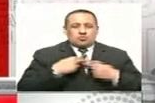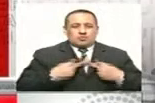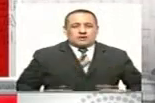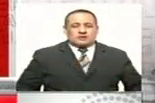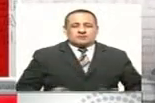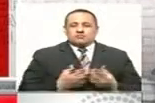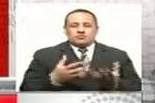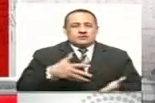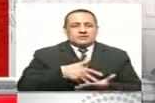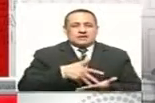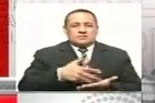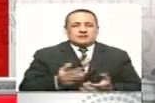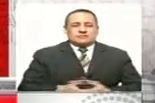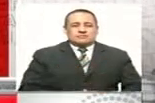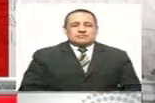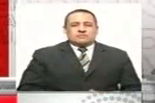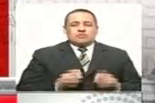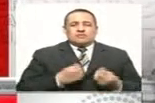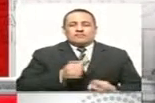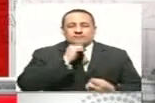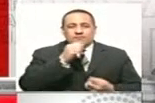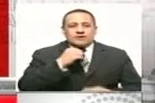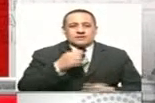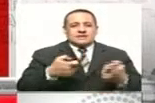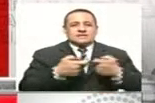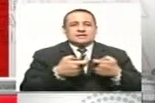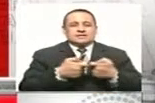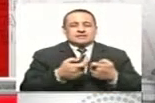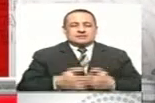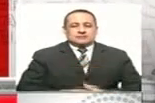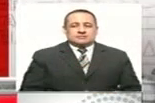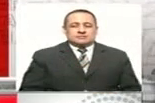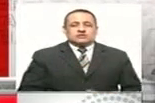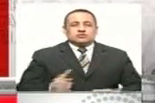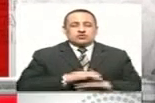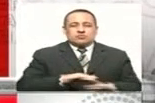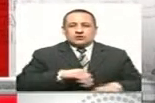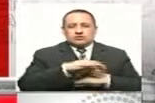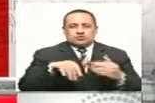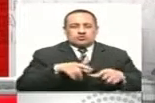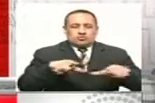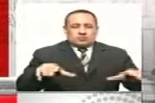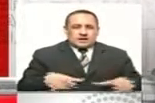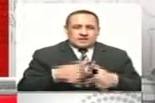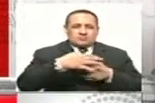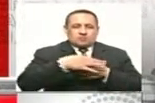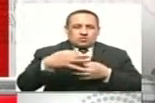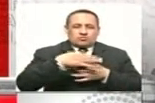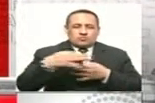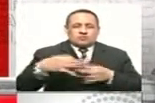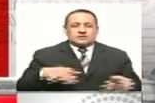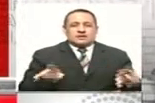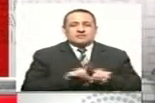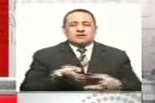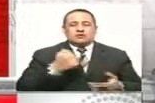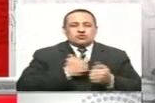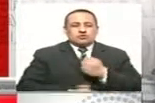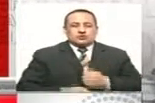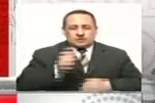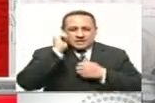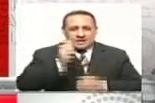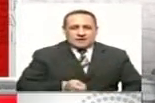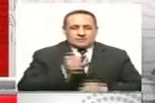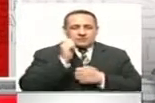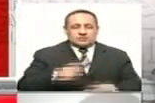muy precario por falta de internet. Sobre todo en zonas rurales, los hijos de los